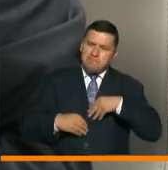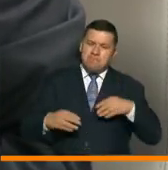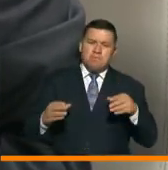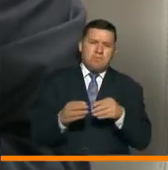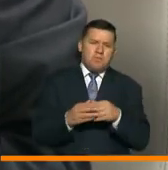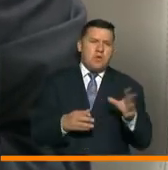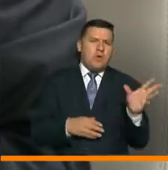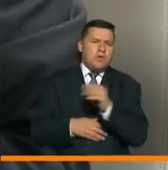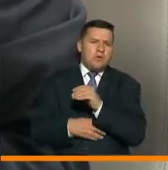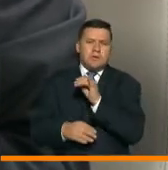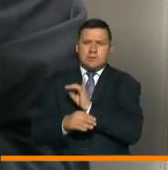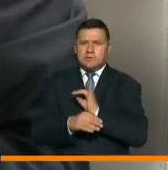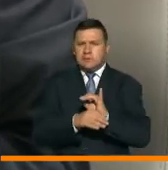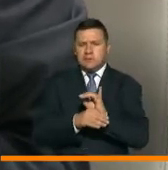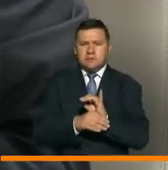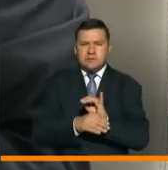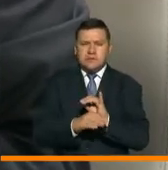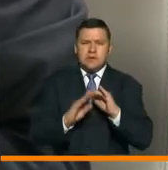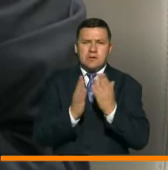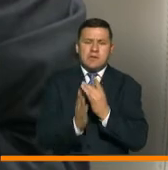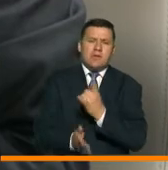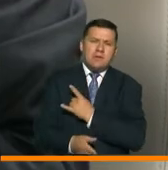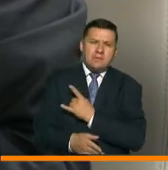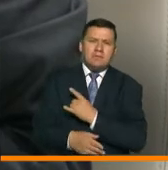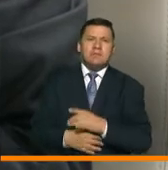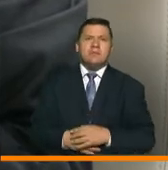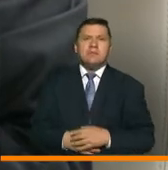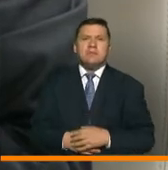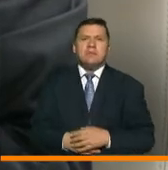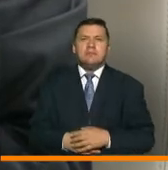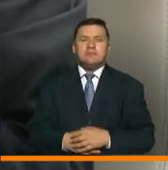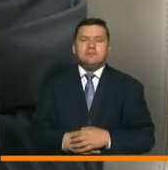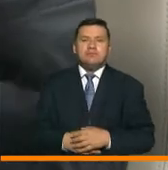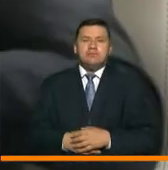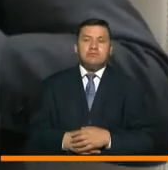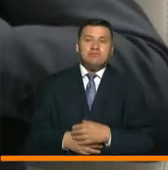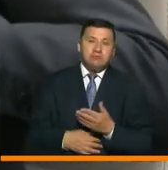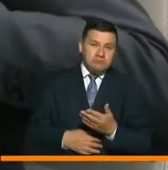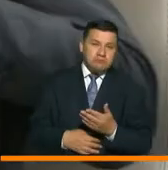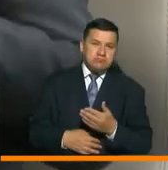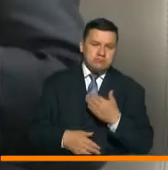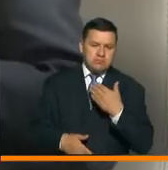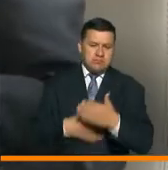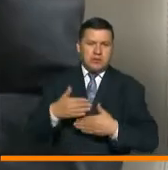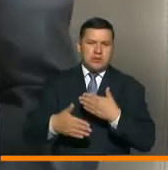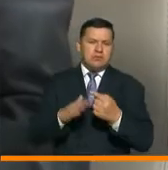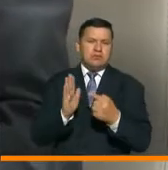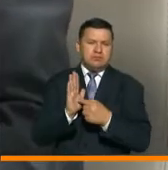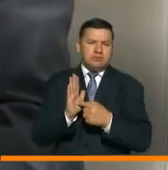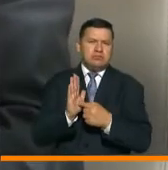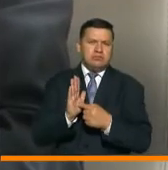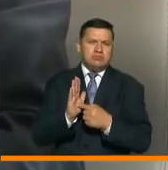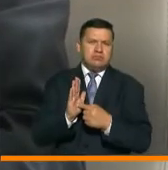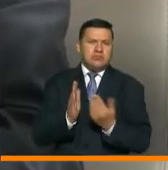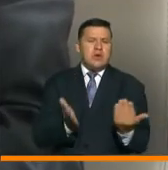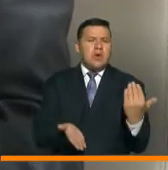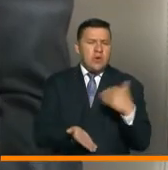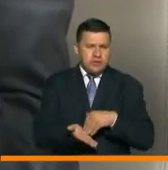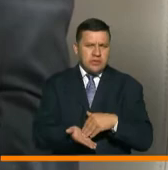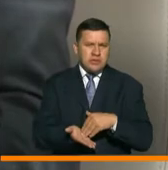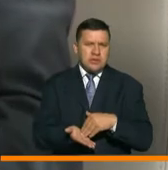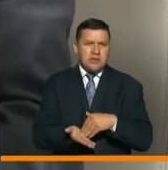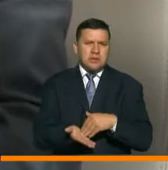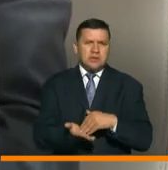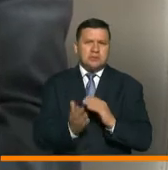adaptación también para todas las instituciones de educación superior. Creo que este proceso de regreso a